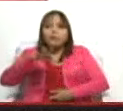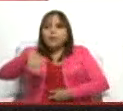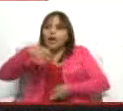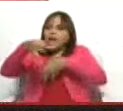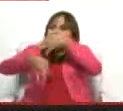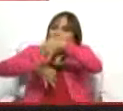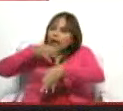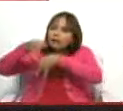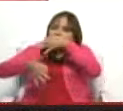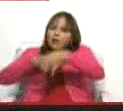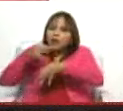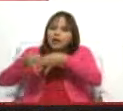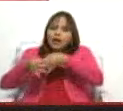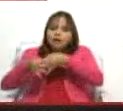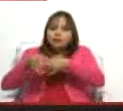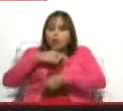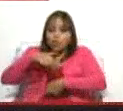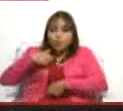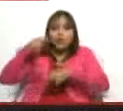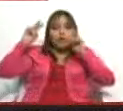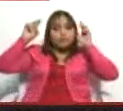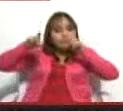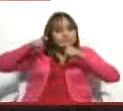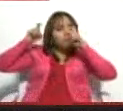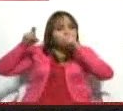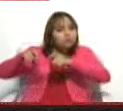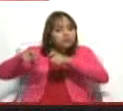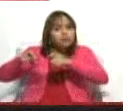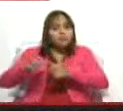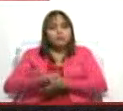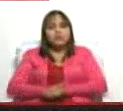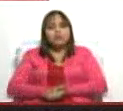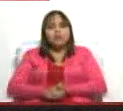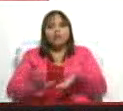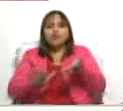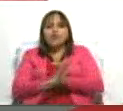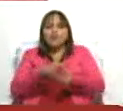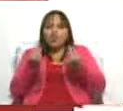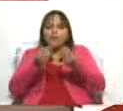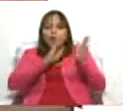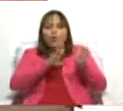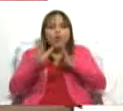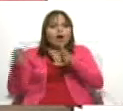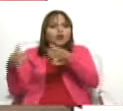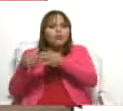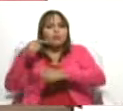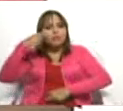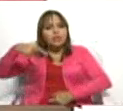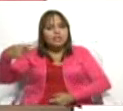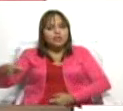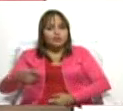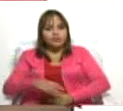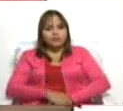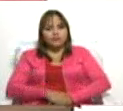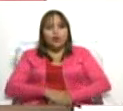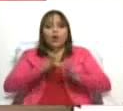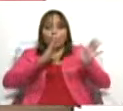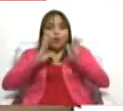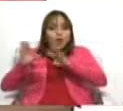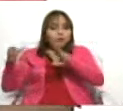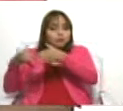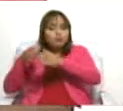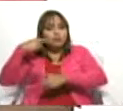explicarles, para que los ayudemos en la conformación de su partido, de la estructura de su